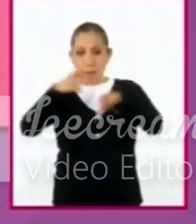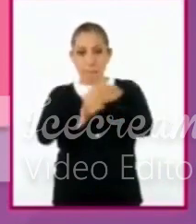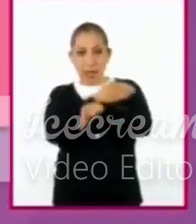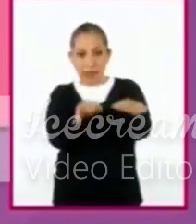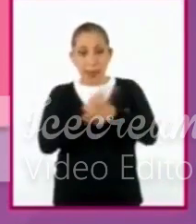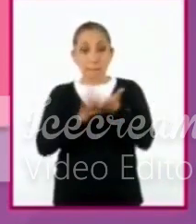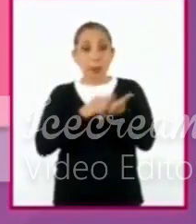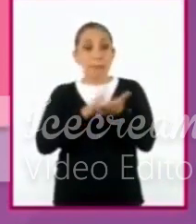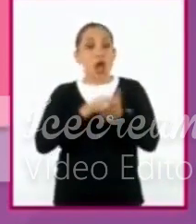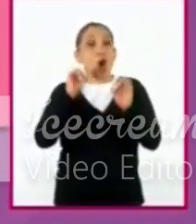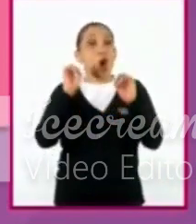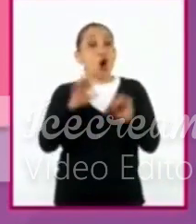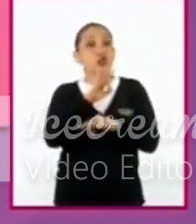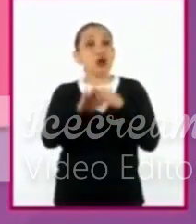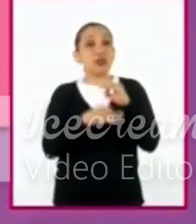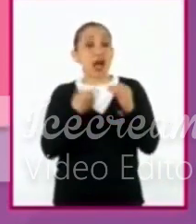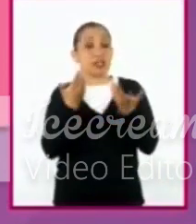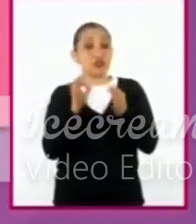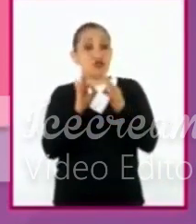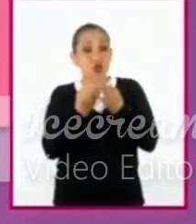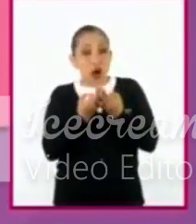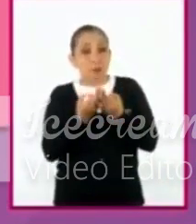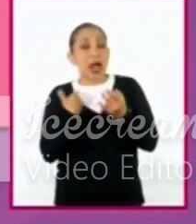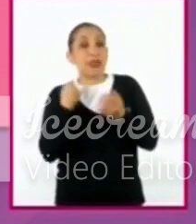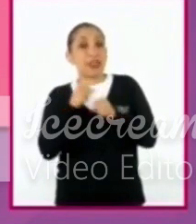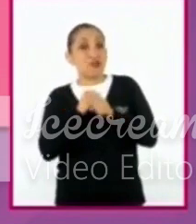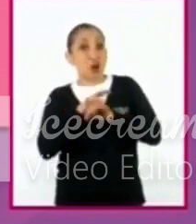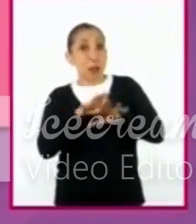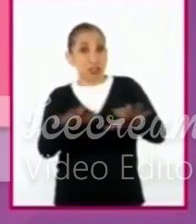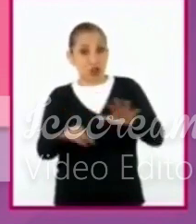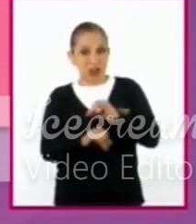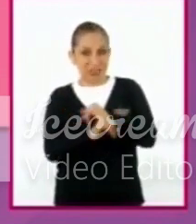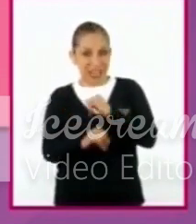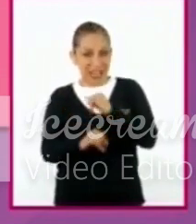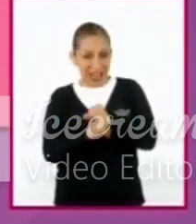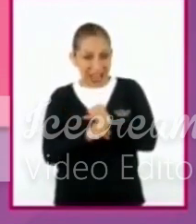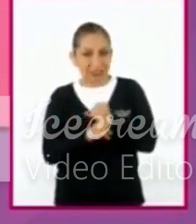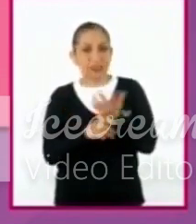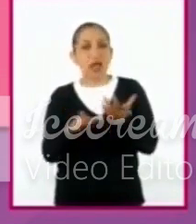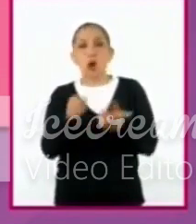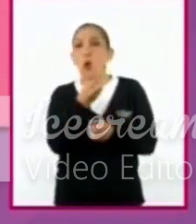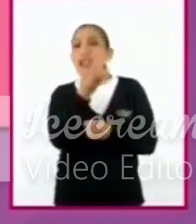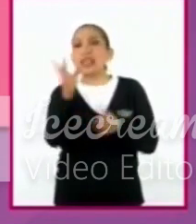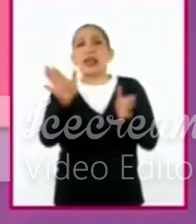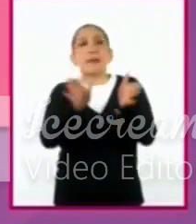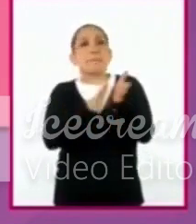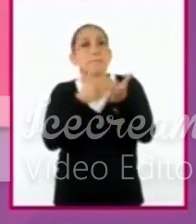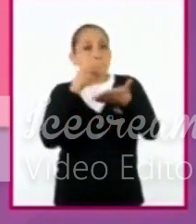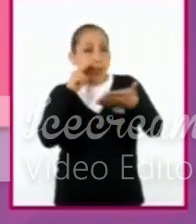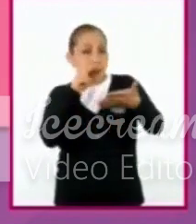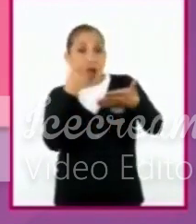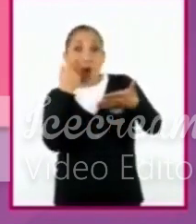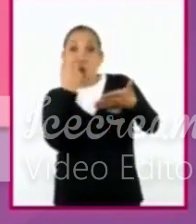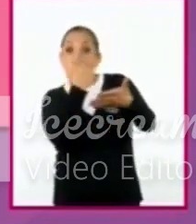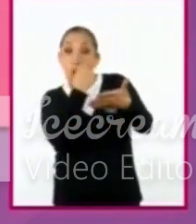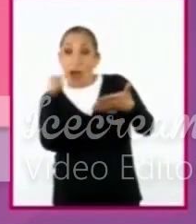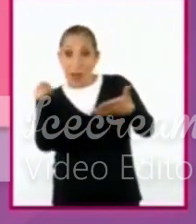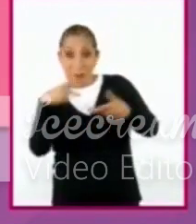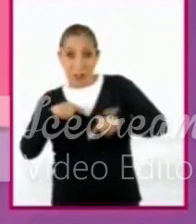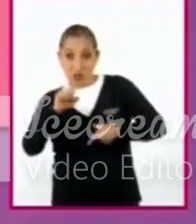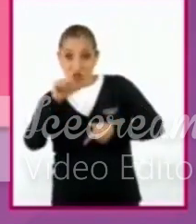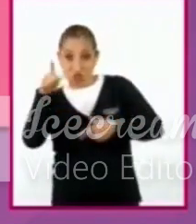papel e incluso en todos los modernos soportes informáticos son cualquier documento que a los ojos de los